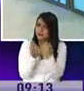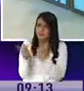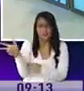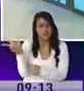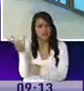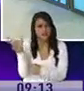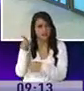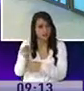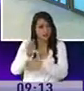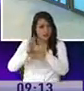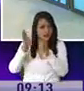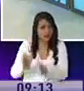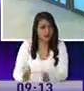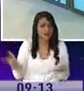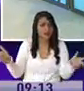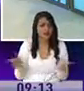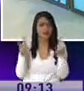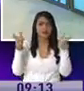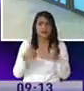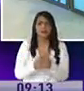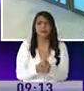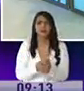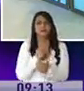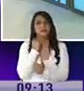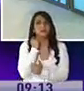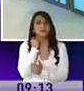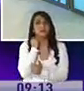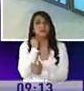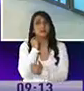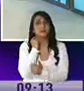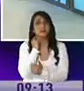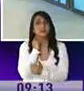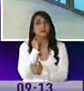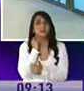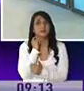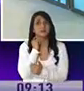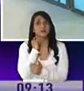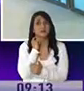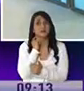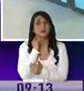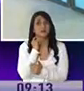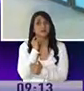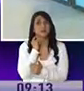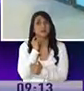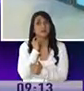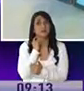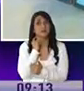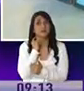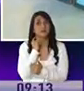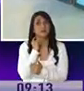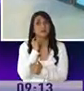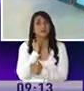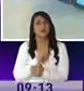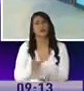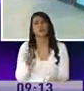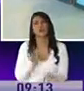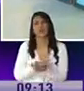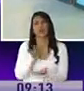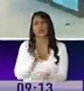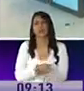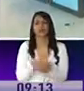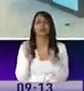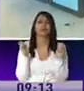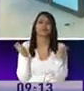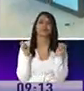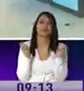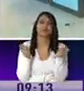alientan los Ecuatorianos demasiad Roberto demasiado Tranquila tu barra por favor un cáo para que llegue